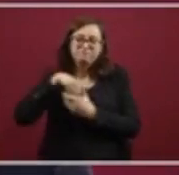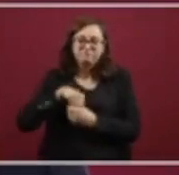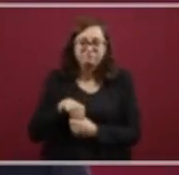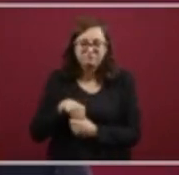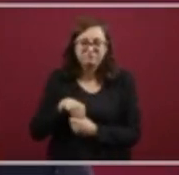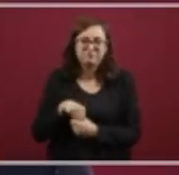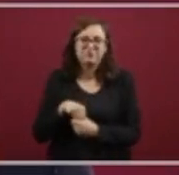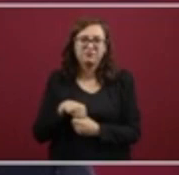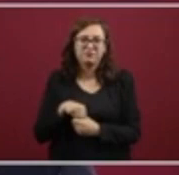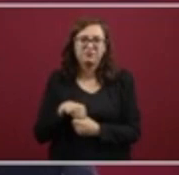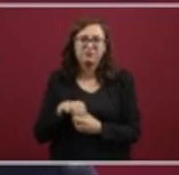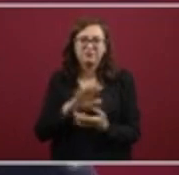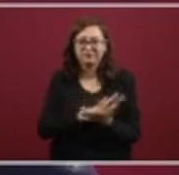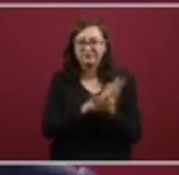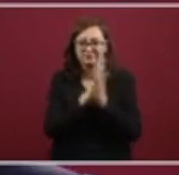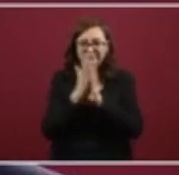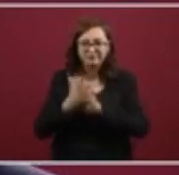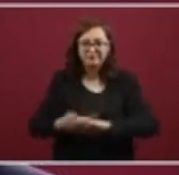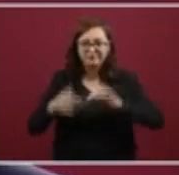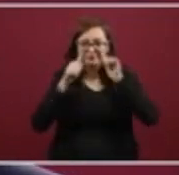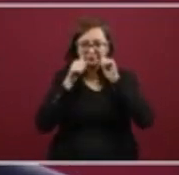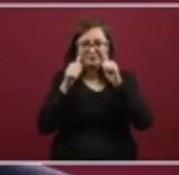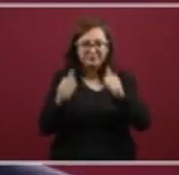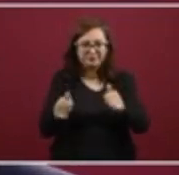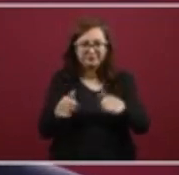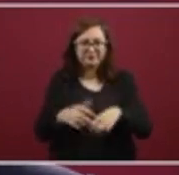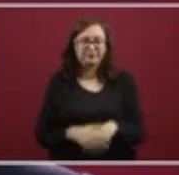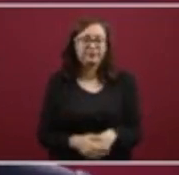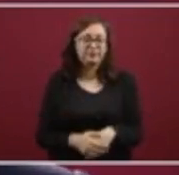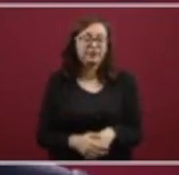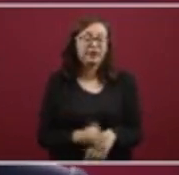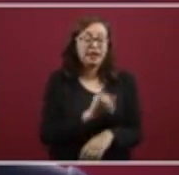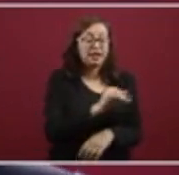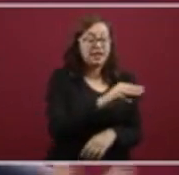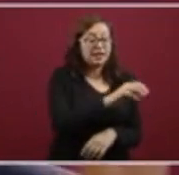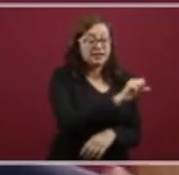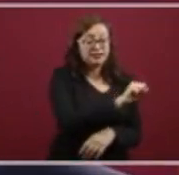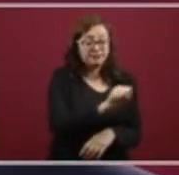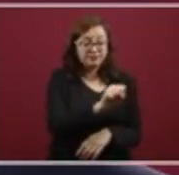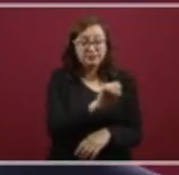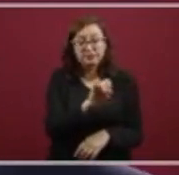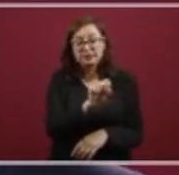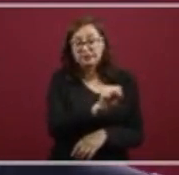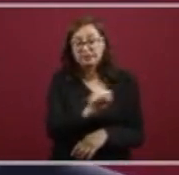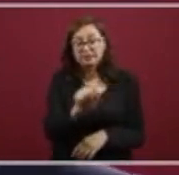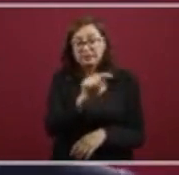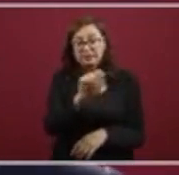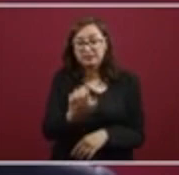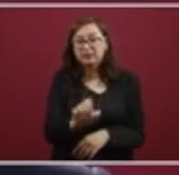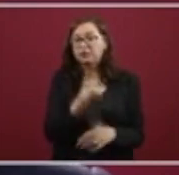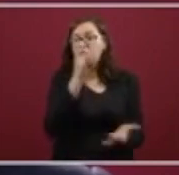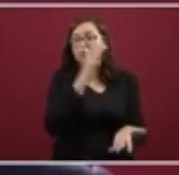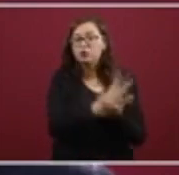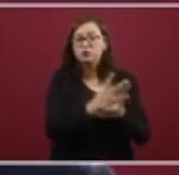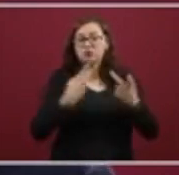porque miren, el ISSSTE y el seguro atienden a